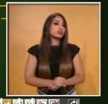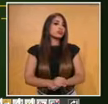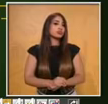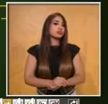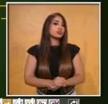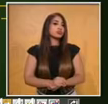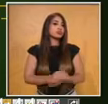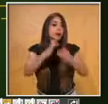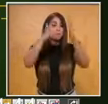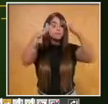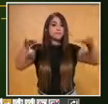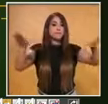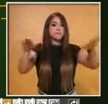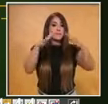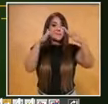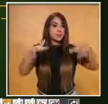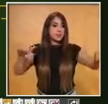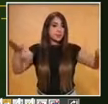pinos.